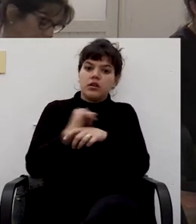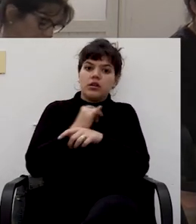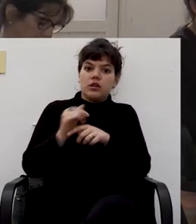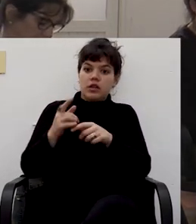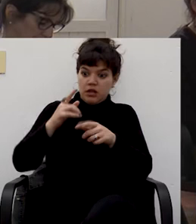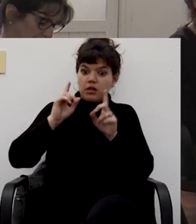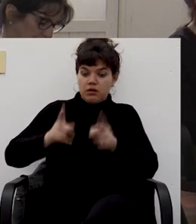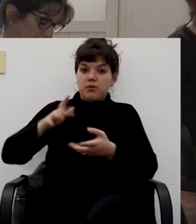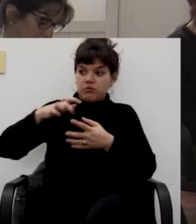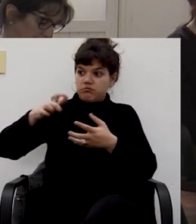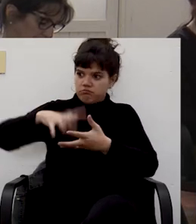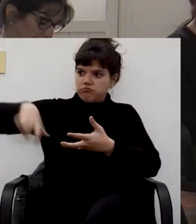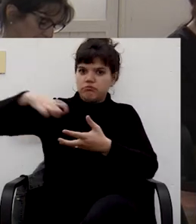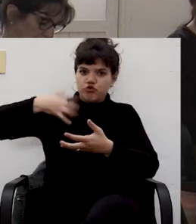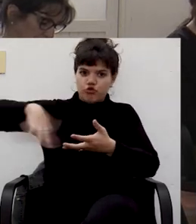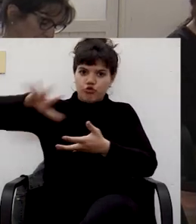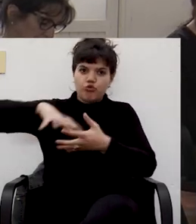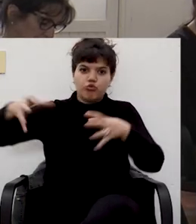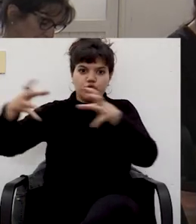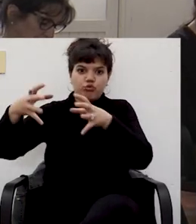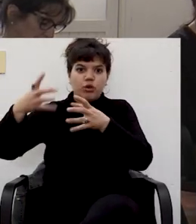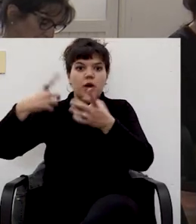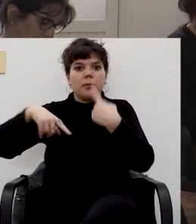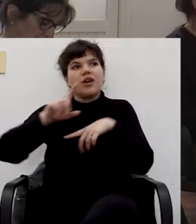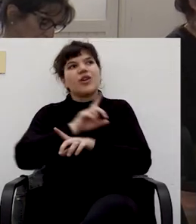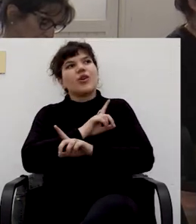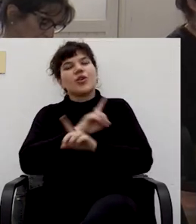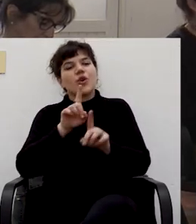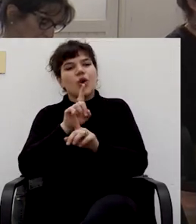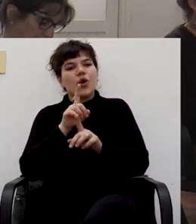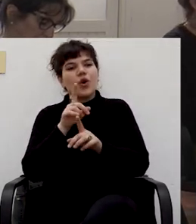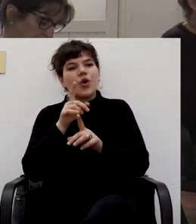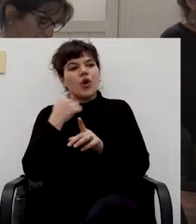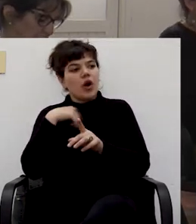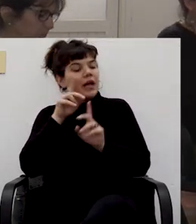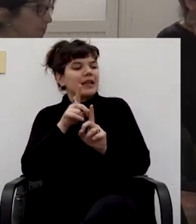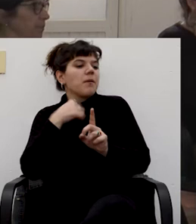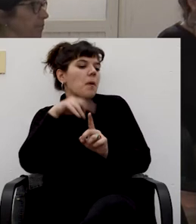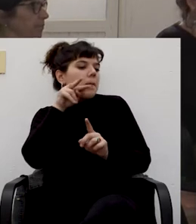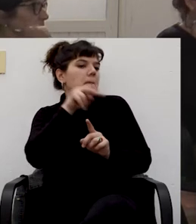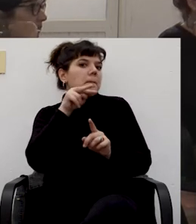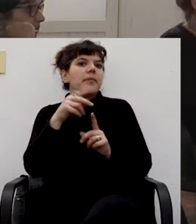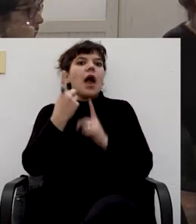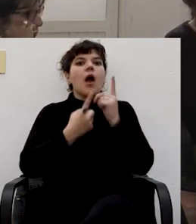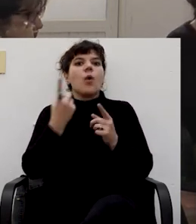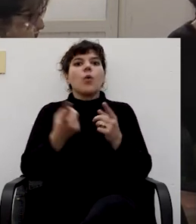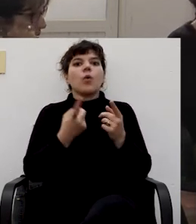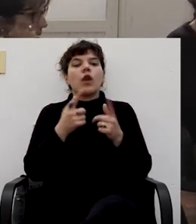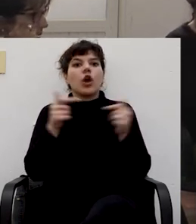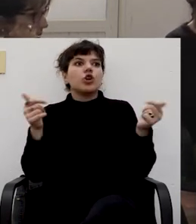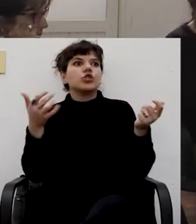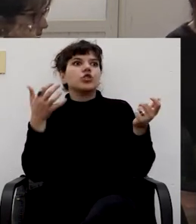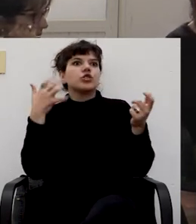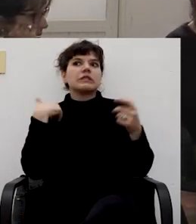colectivo, pero sin bueno, esto, teniendo en cuenta como las particularidades y